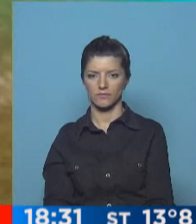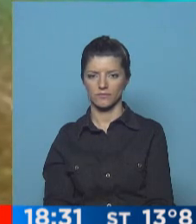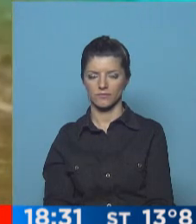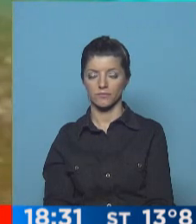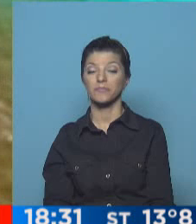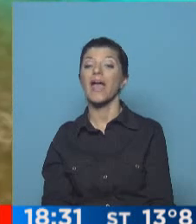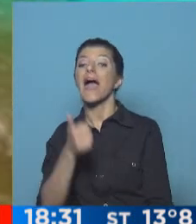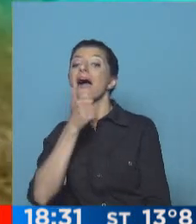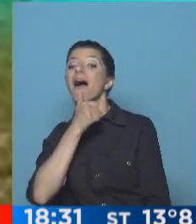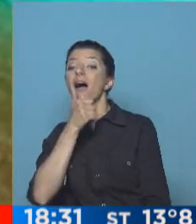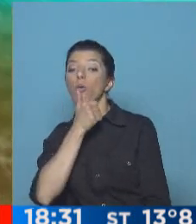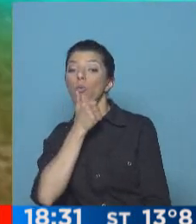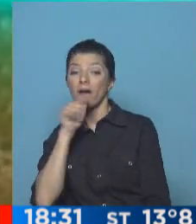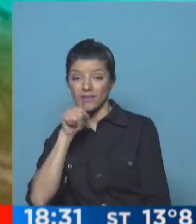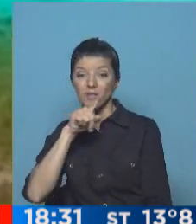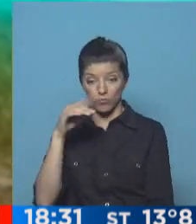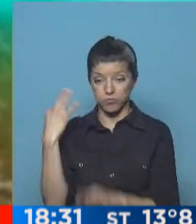Agua que traiga desarrollo.